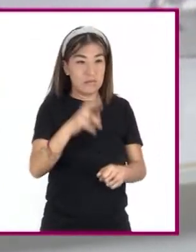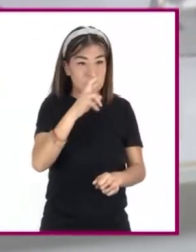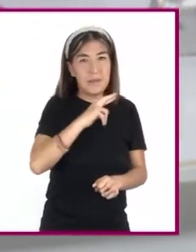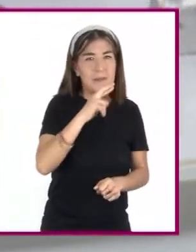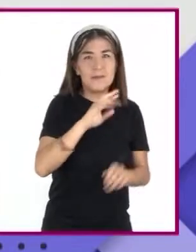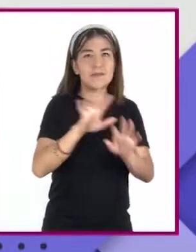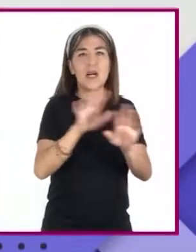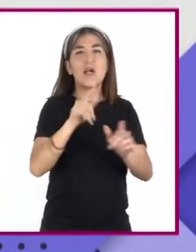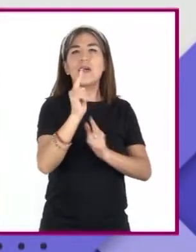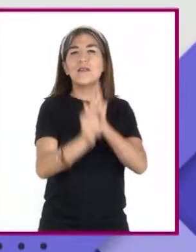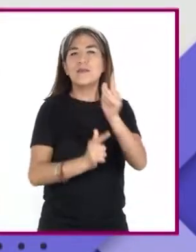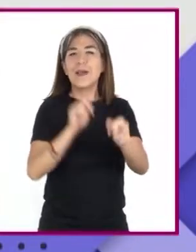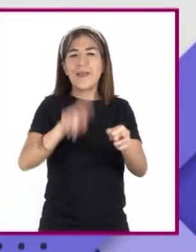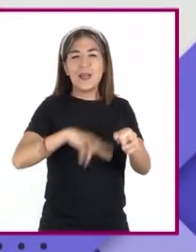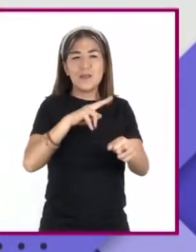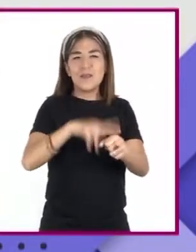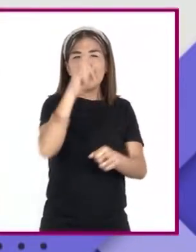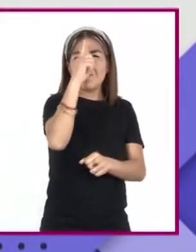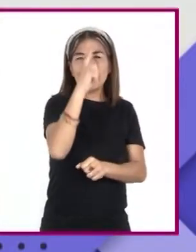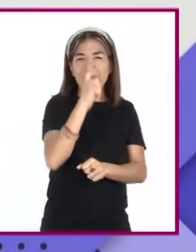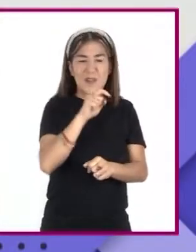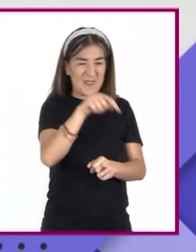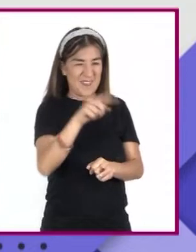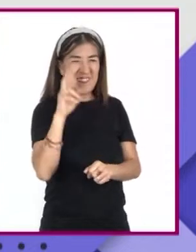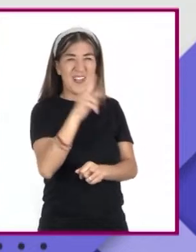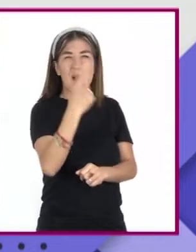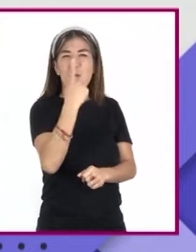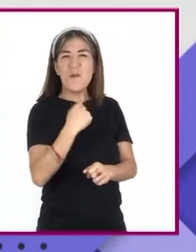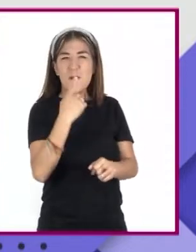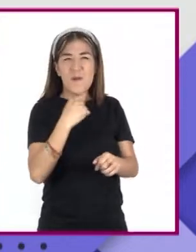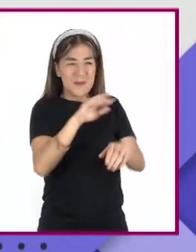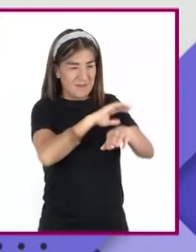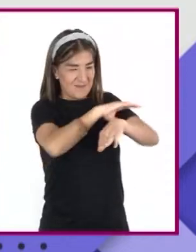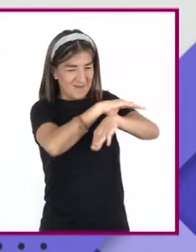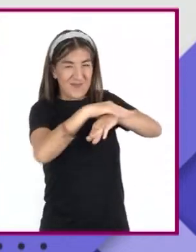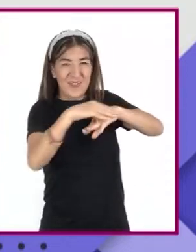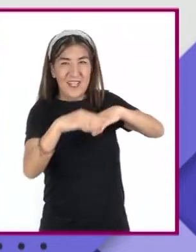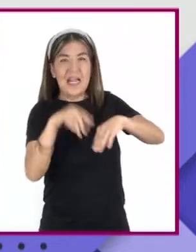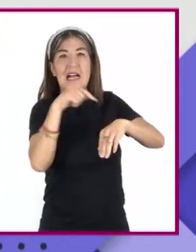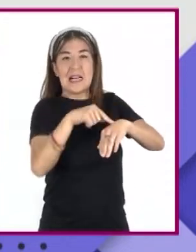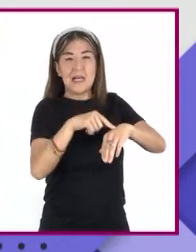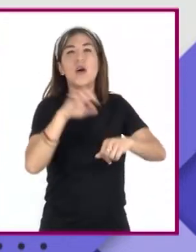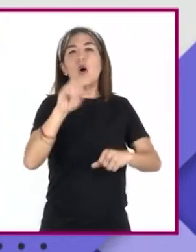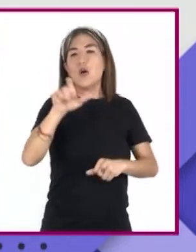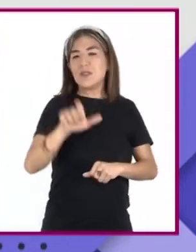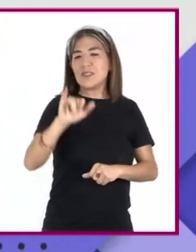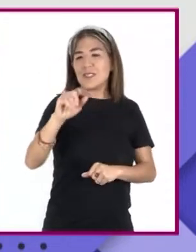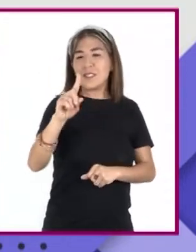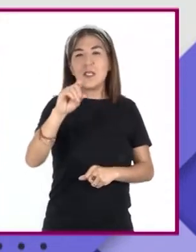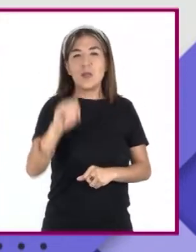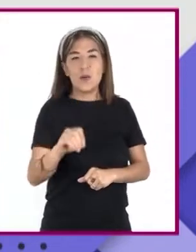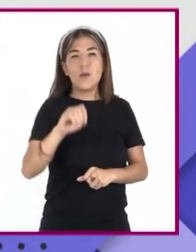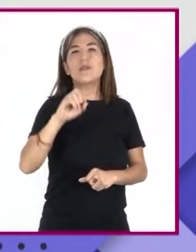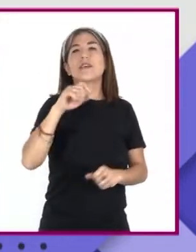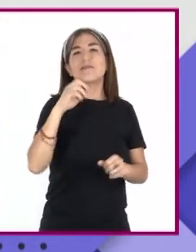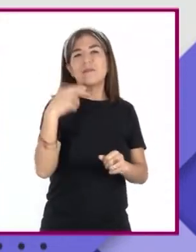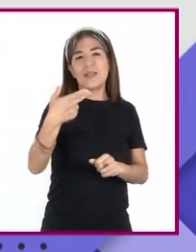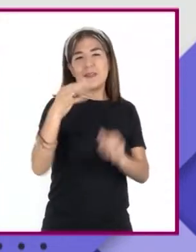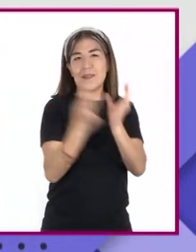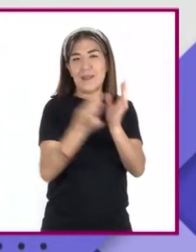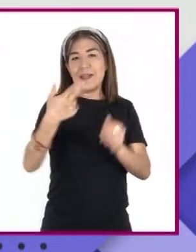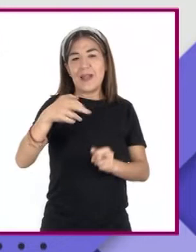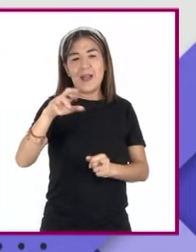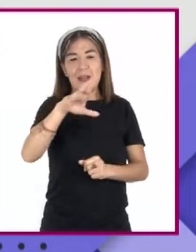reacción. Esa sustancia rojiza que se observa es el óxido de hierro 3.